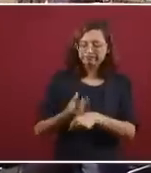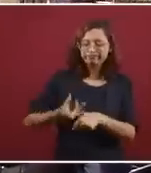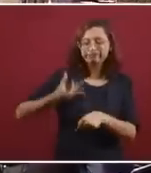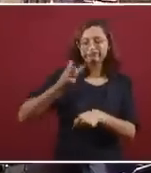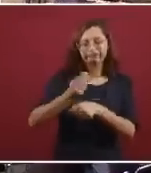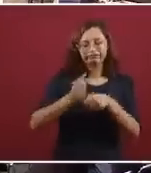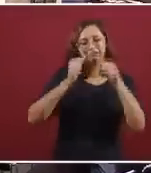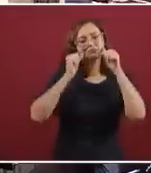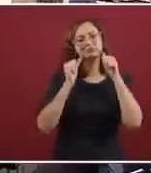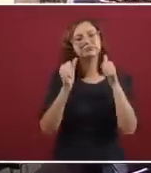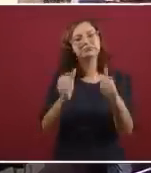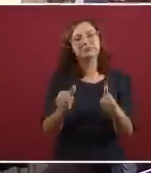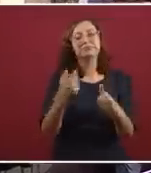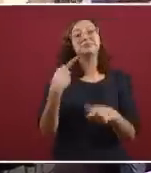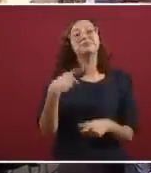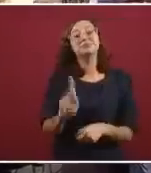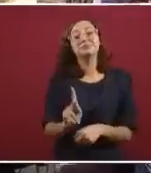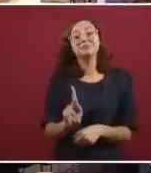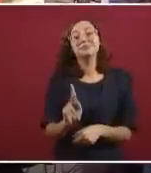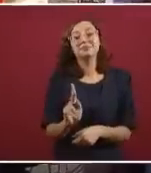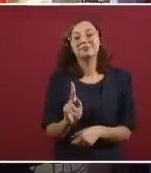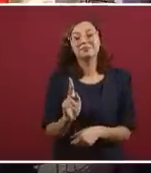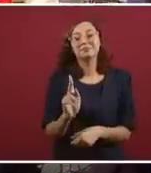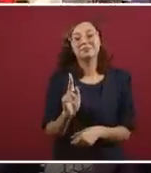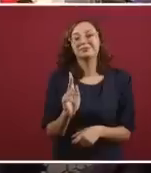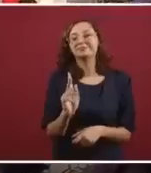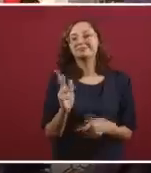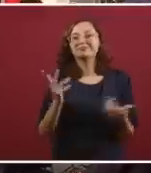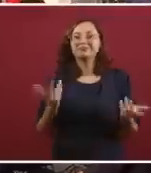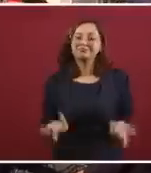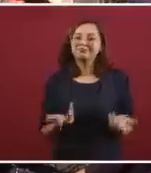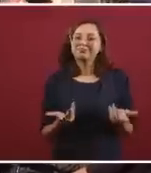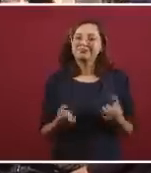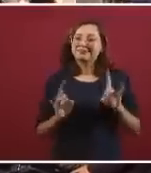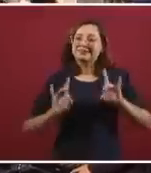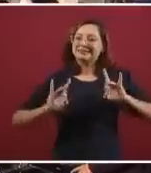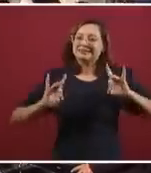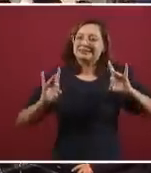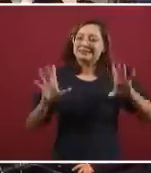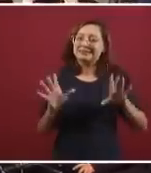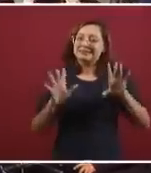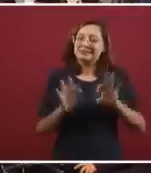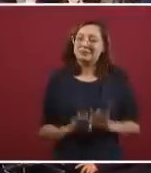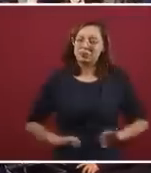pero no deben de faltar las cosas que son fundamentales